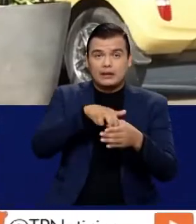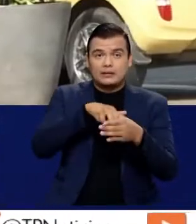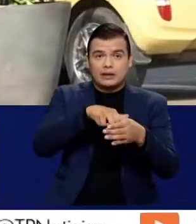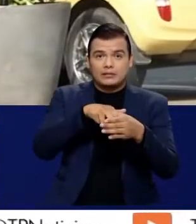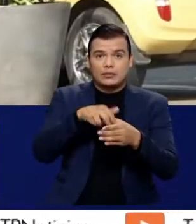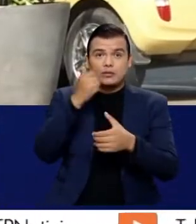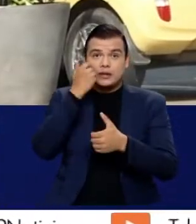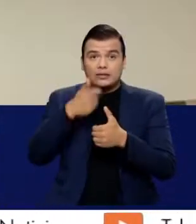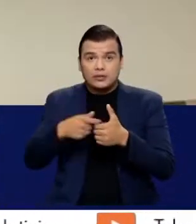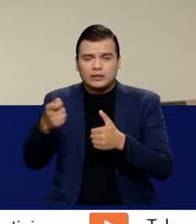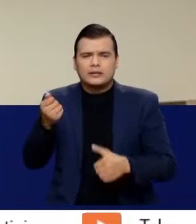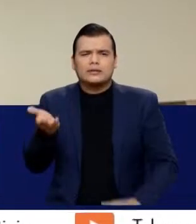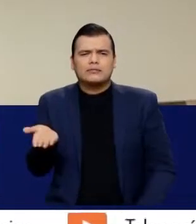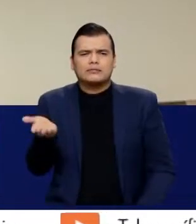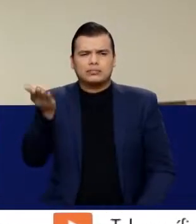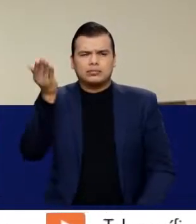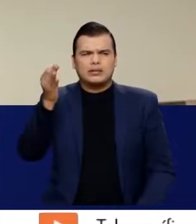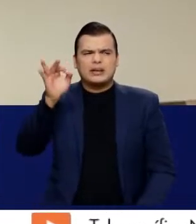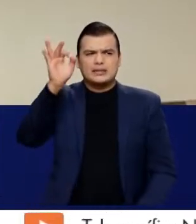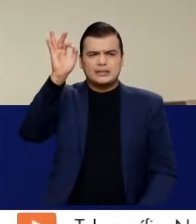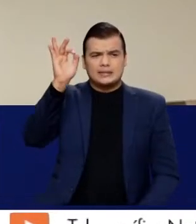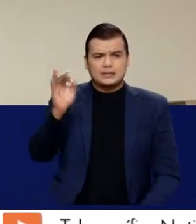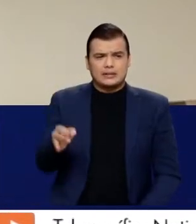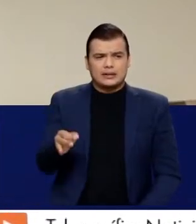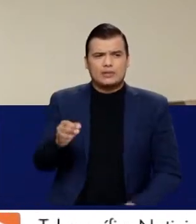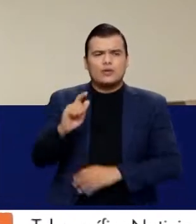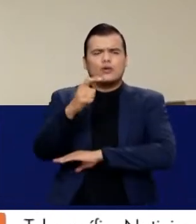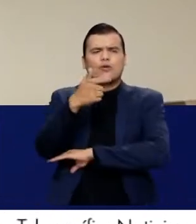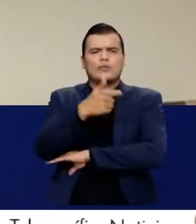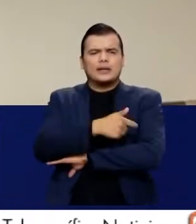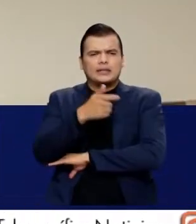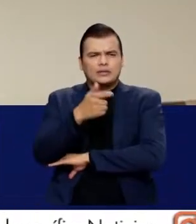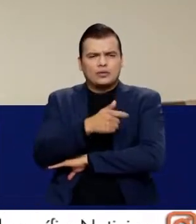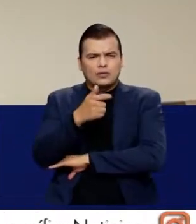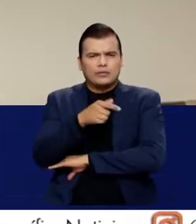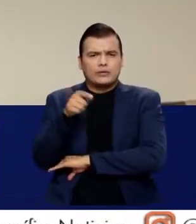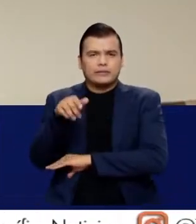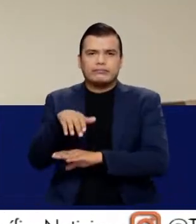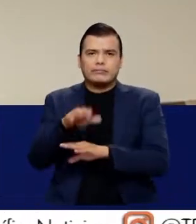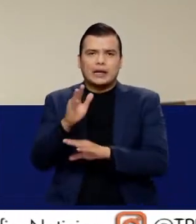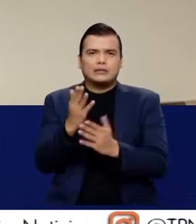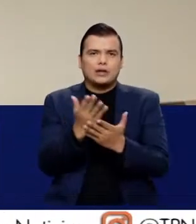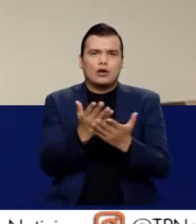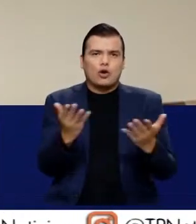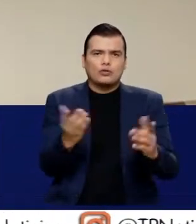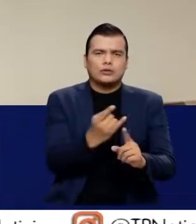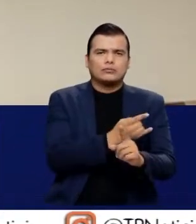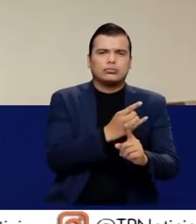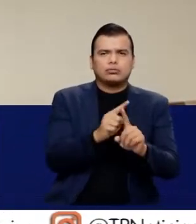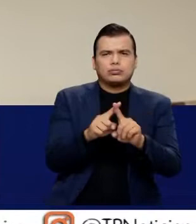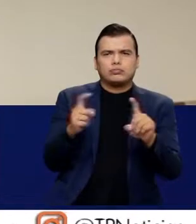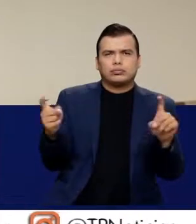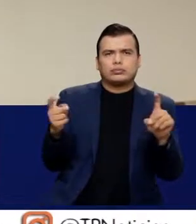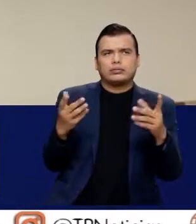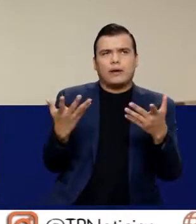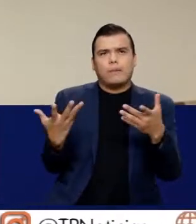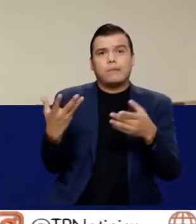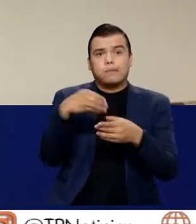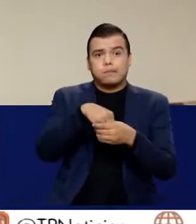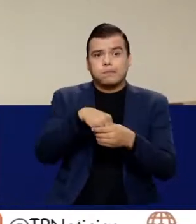del petróleo del petróleo depende de muchísimos materias primas que